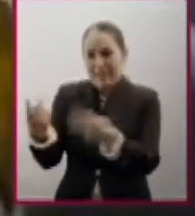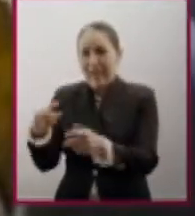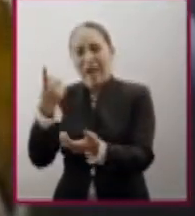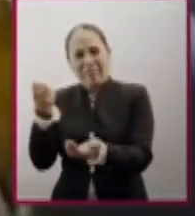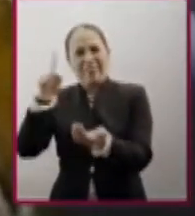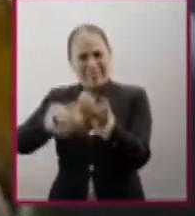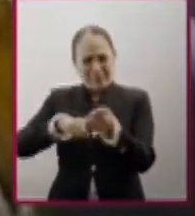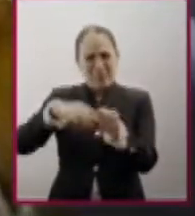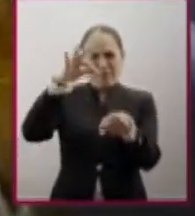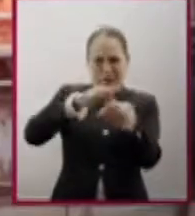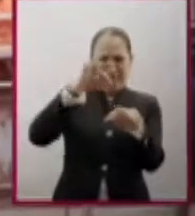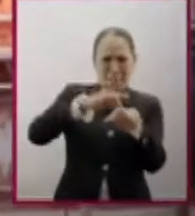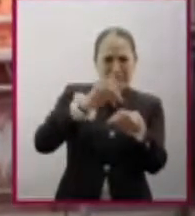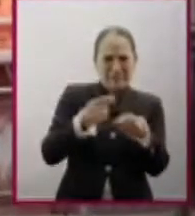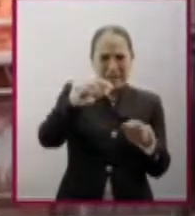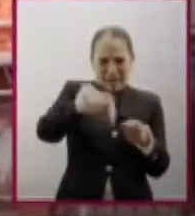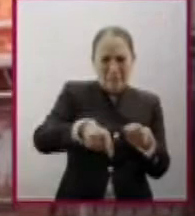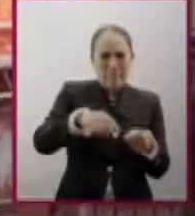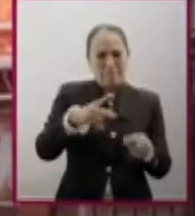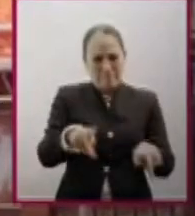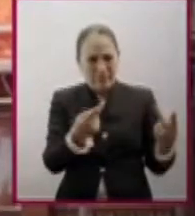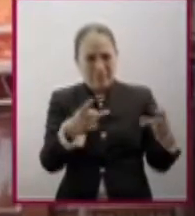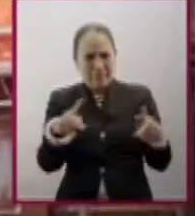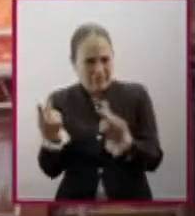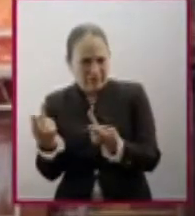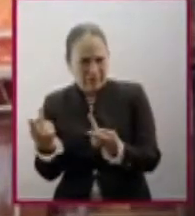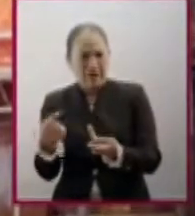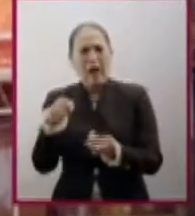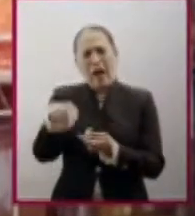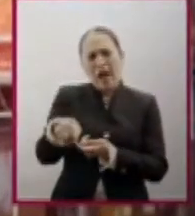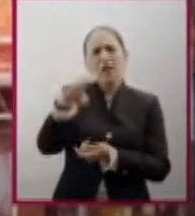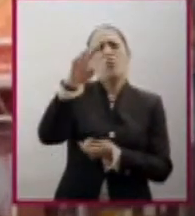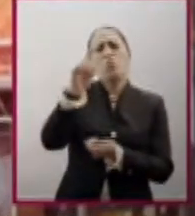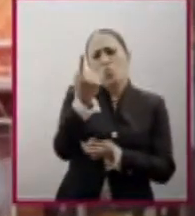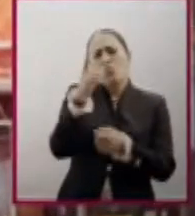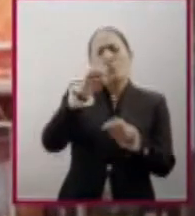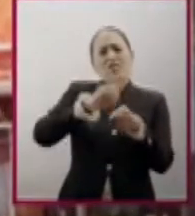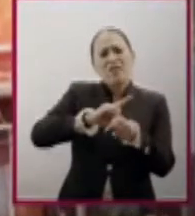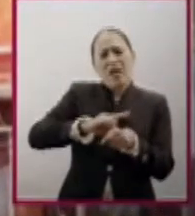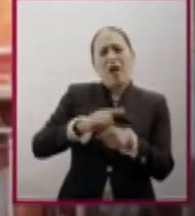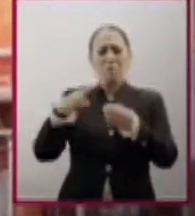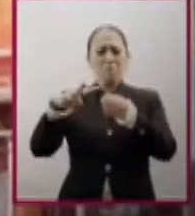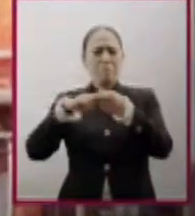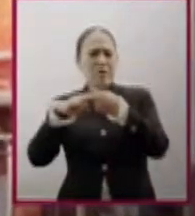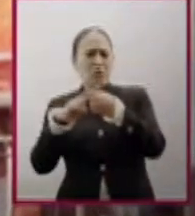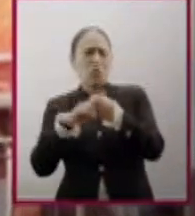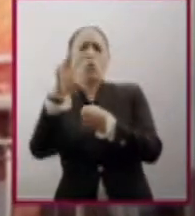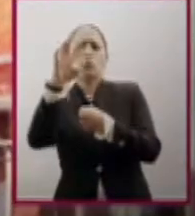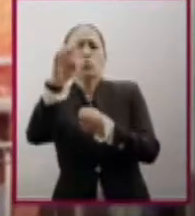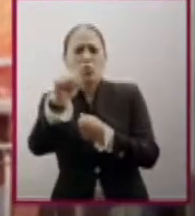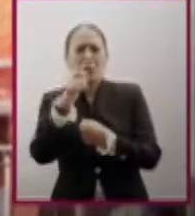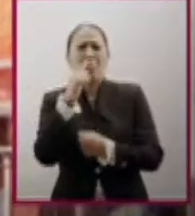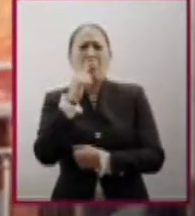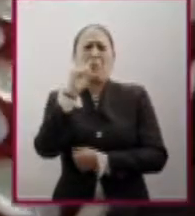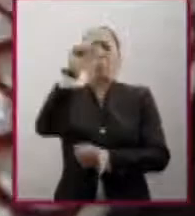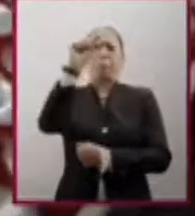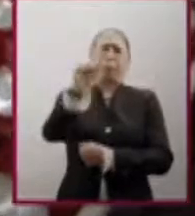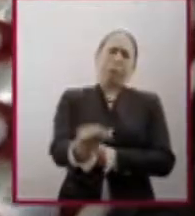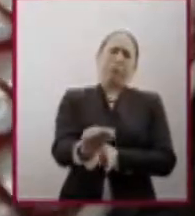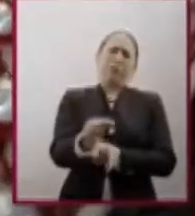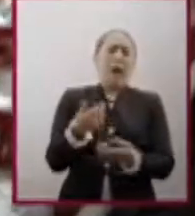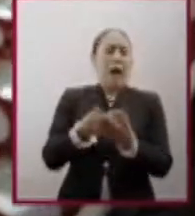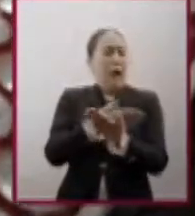de las farmacias. Comenzó vendiendo solamente 9 vasos al día, lo cual es nada comparado con sus